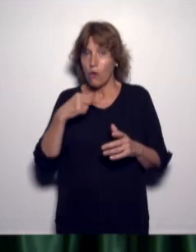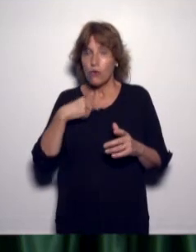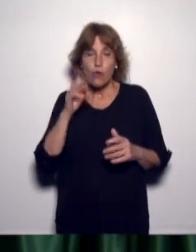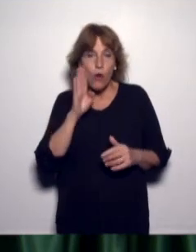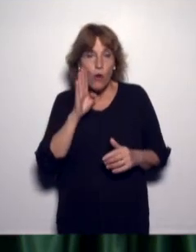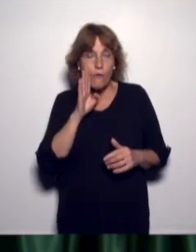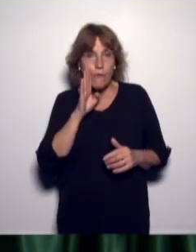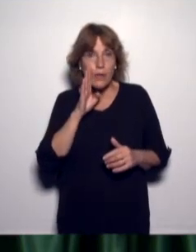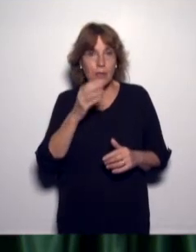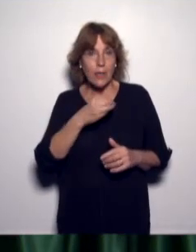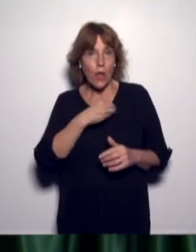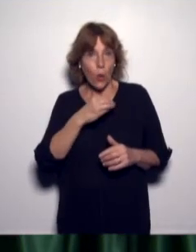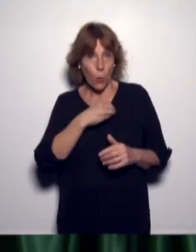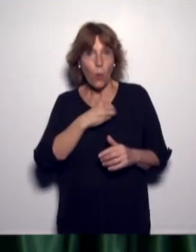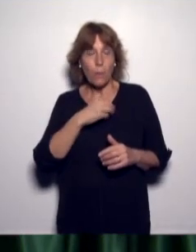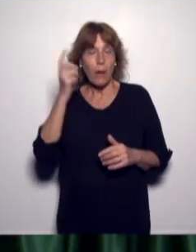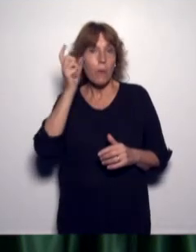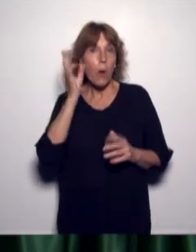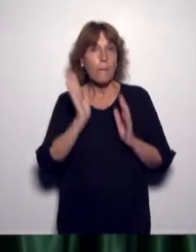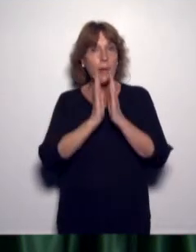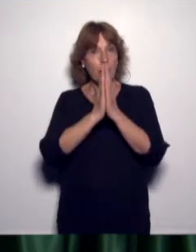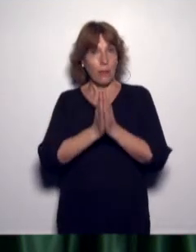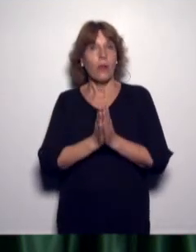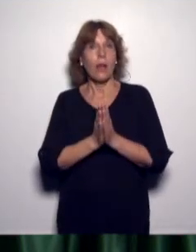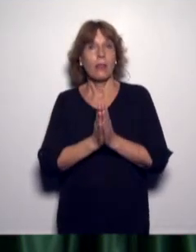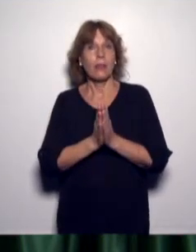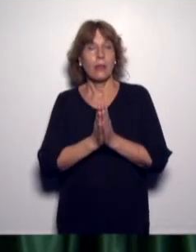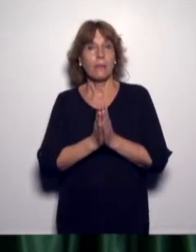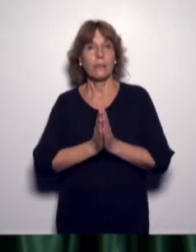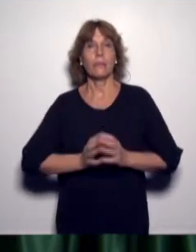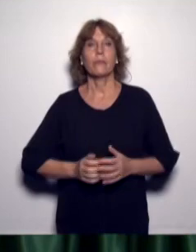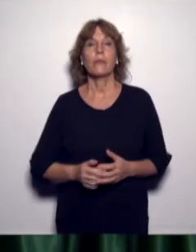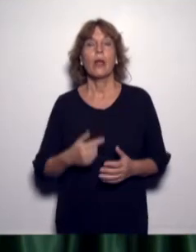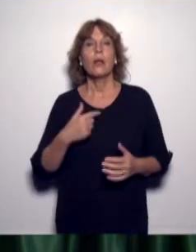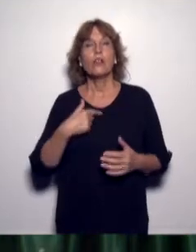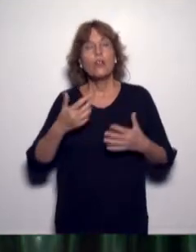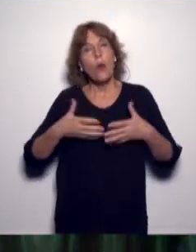Señor. Y tú perdonaste mi culpa y mi pecado. Me